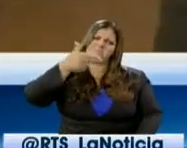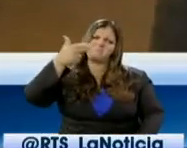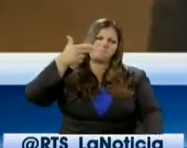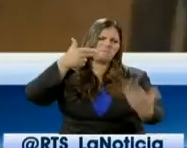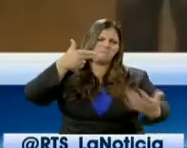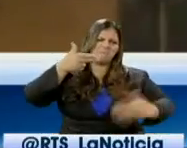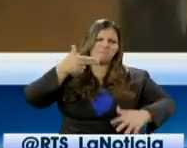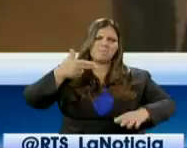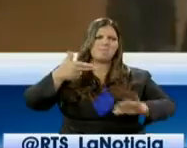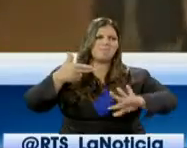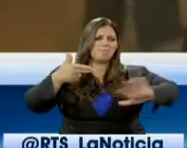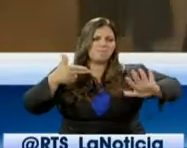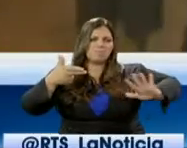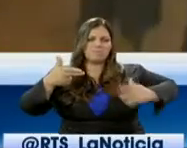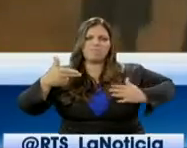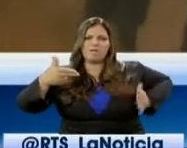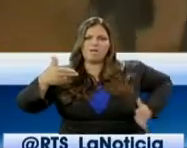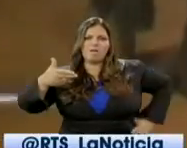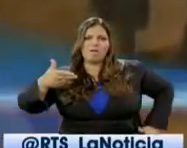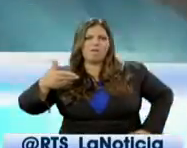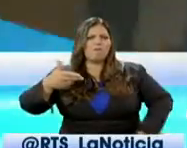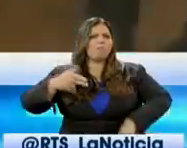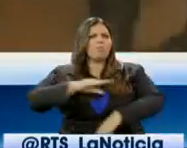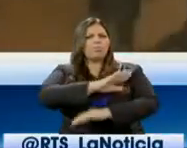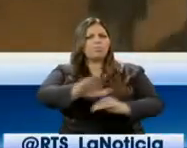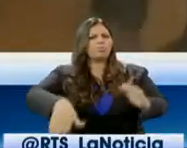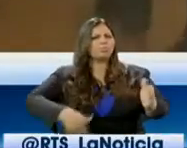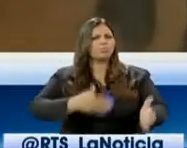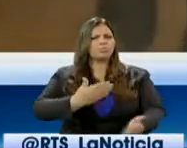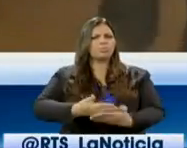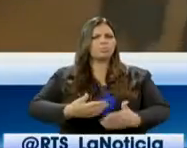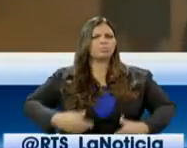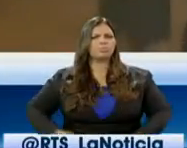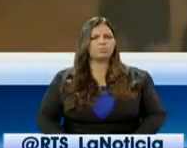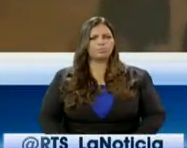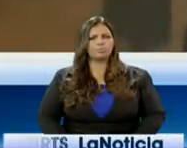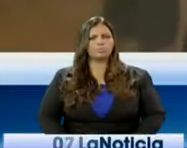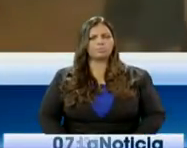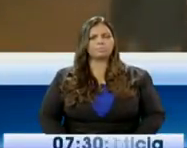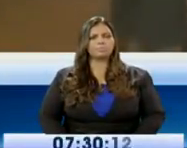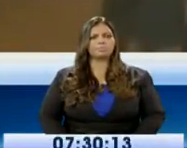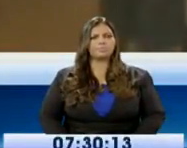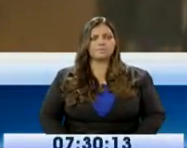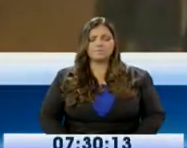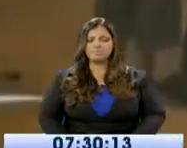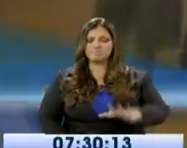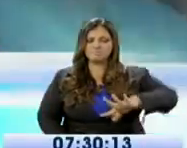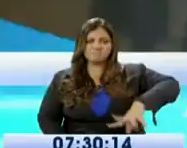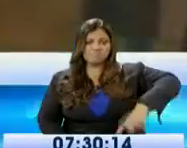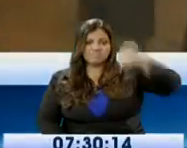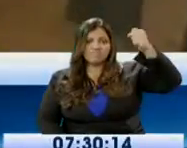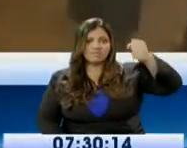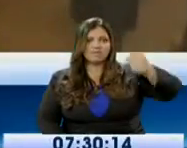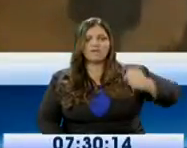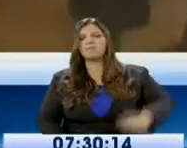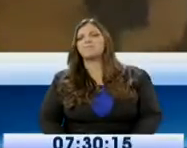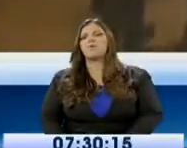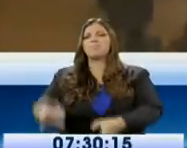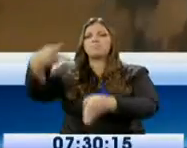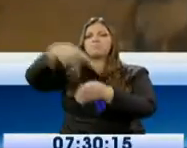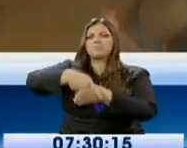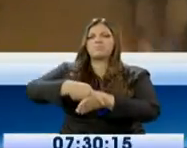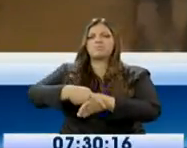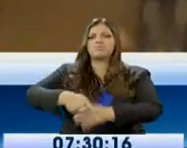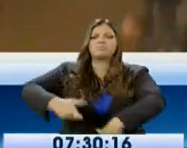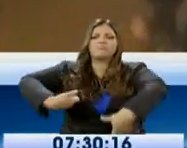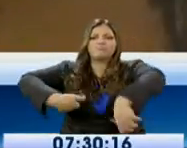registra con su otra mano los bolsillos de la víctima y una vez que obtuvo lo deseado, abordó la moto